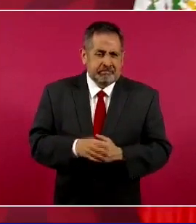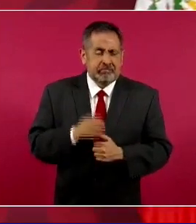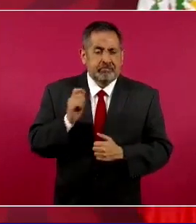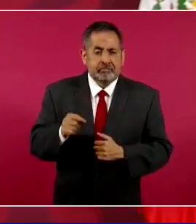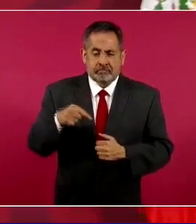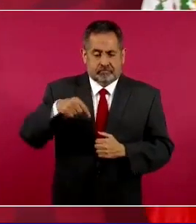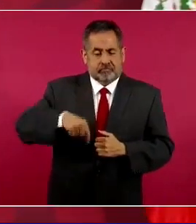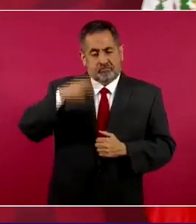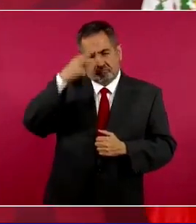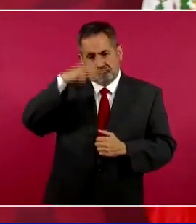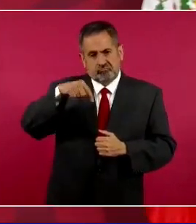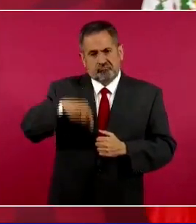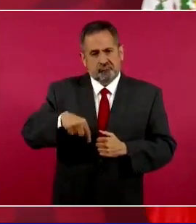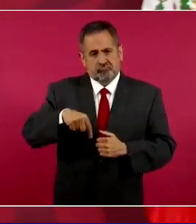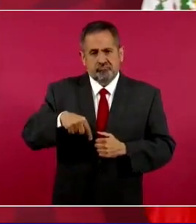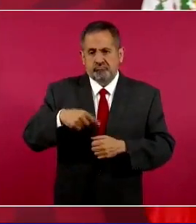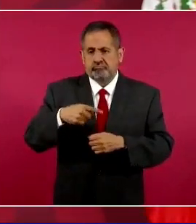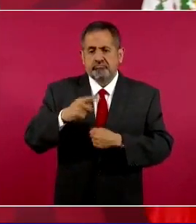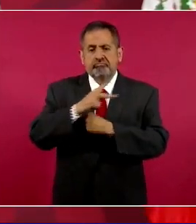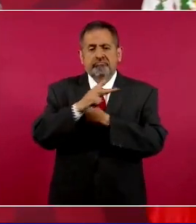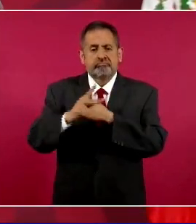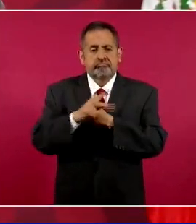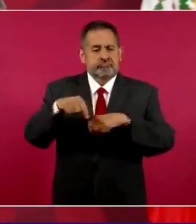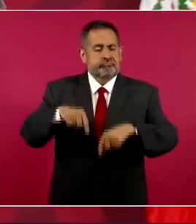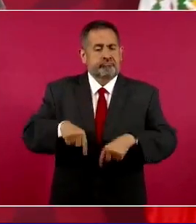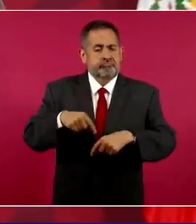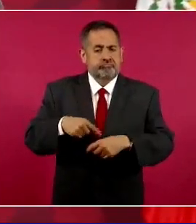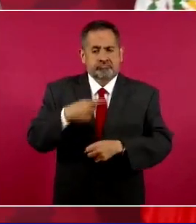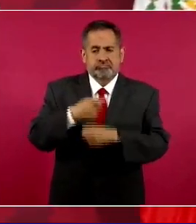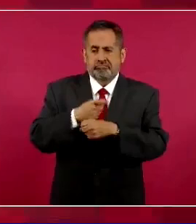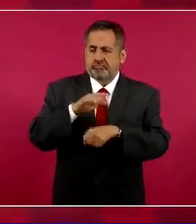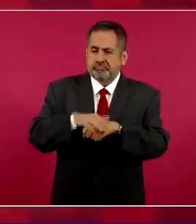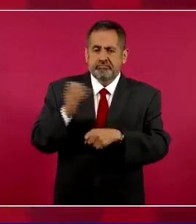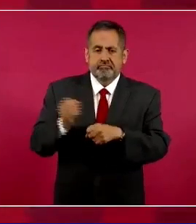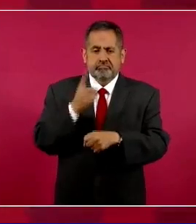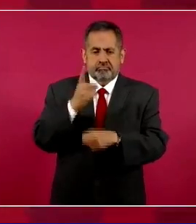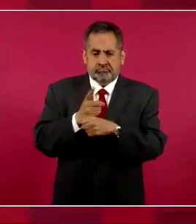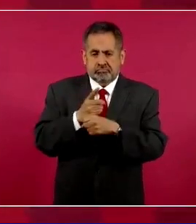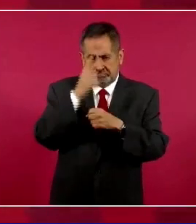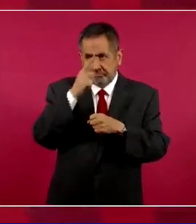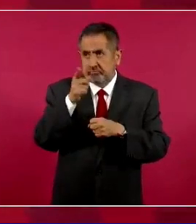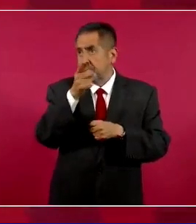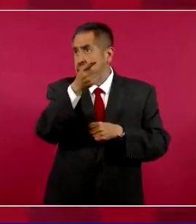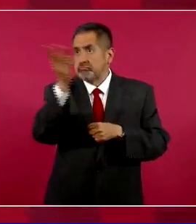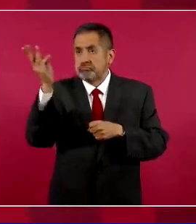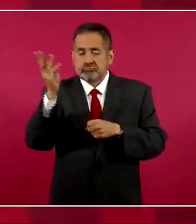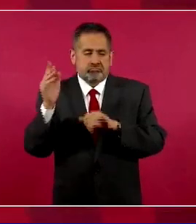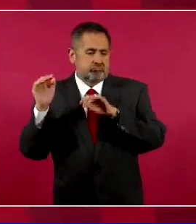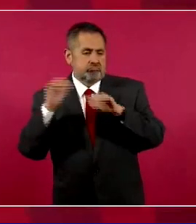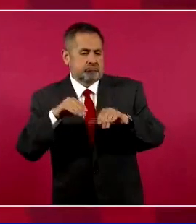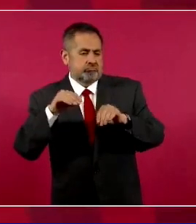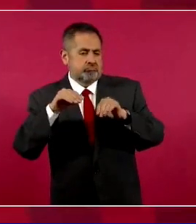si México es el país con más oportunidades de inversión